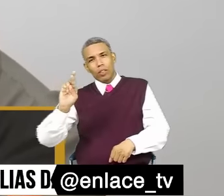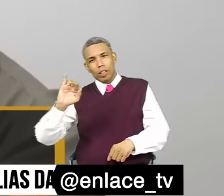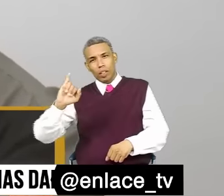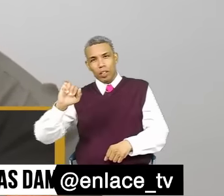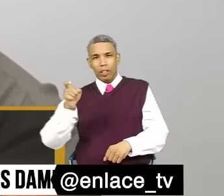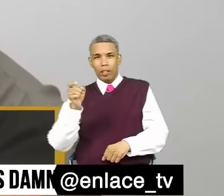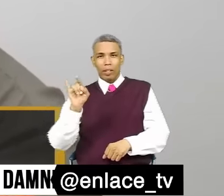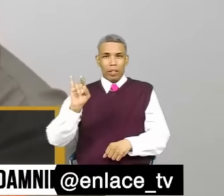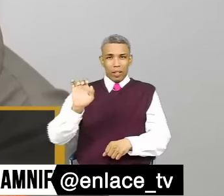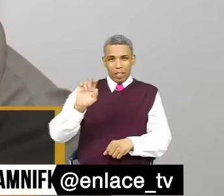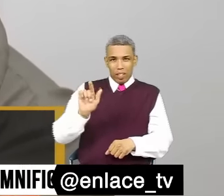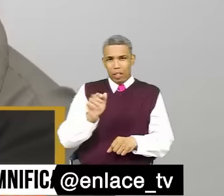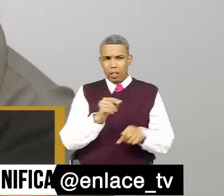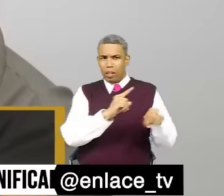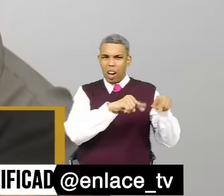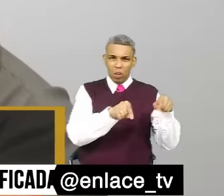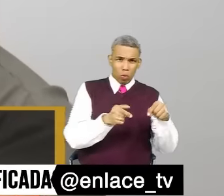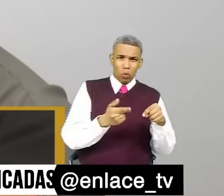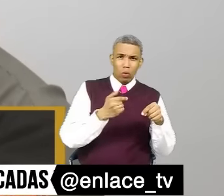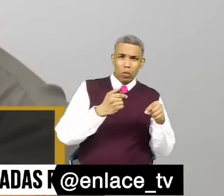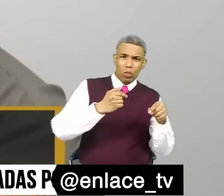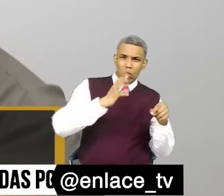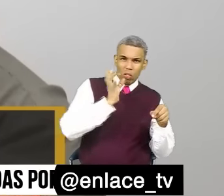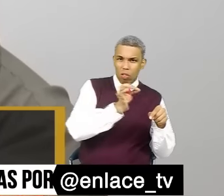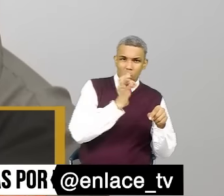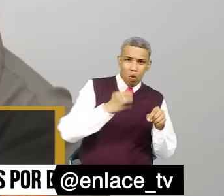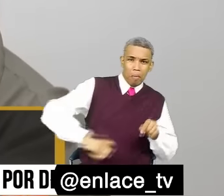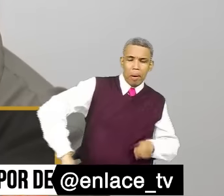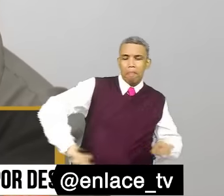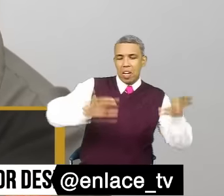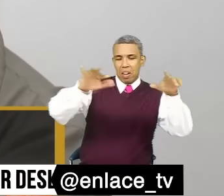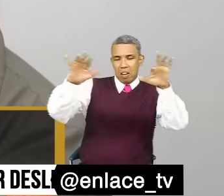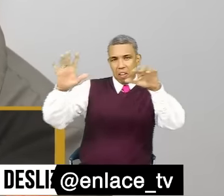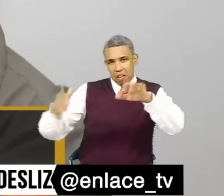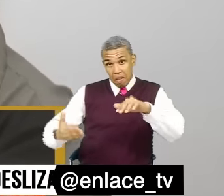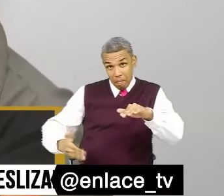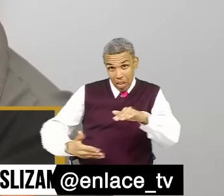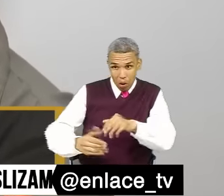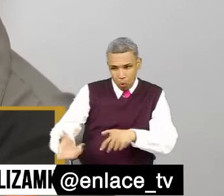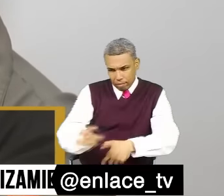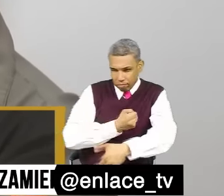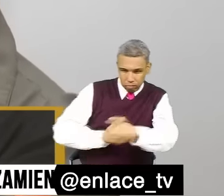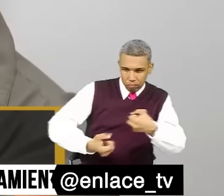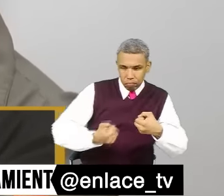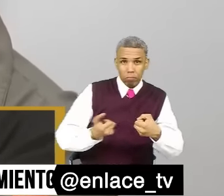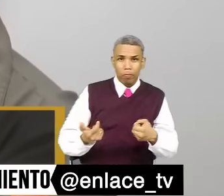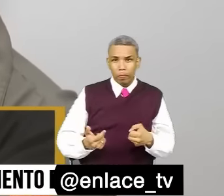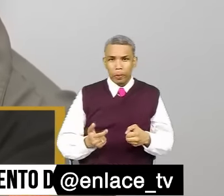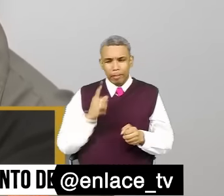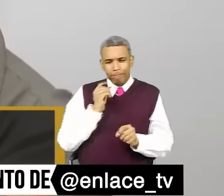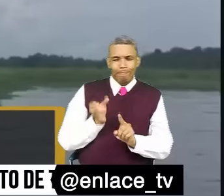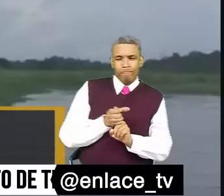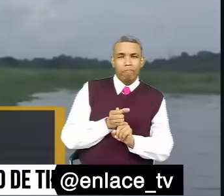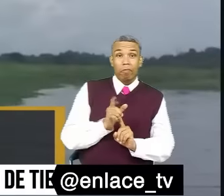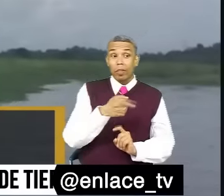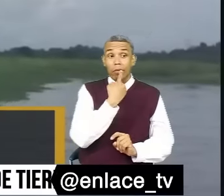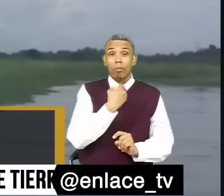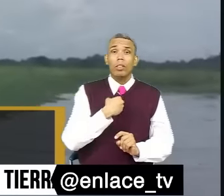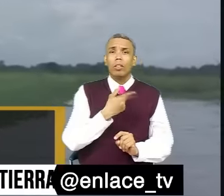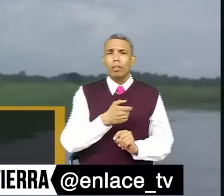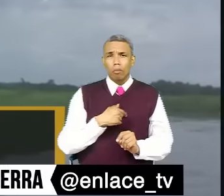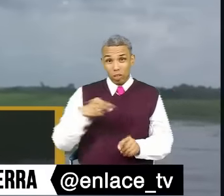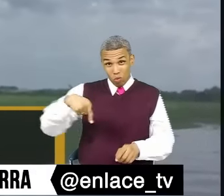hallazgo de este bebé manatí de aproximadamente 2 años. Los pescadores denuncian que no son 2, sino que son 4 los manatís muertos en